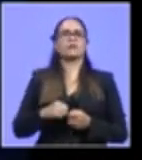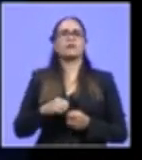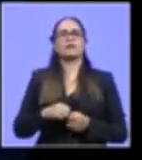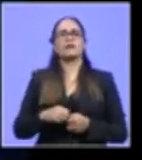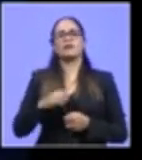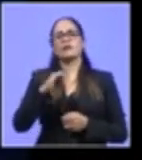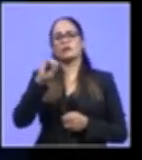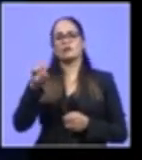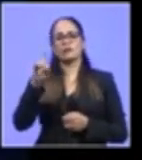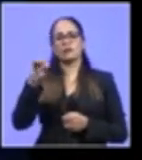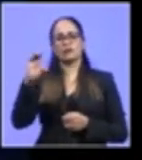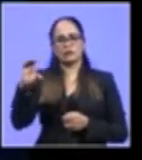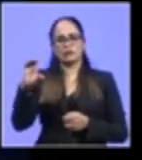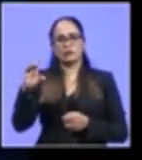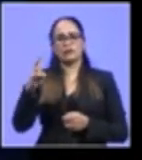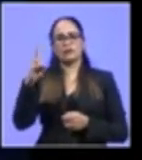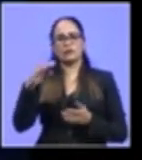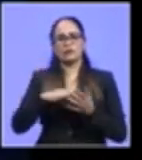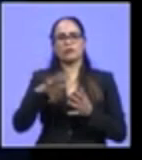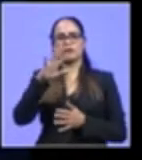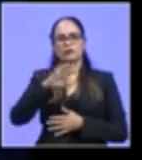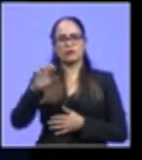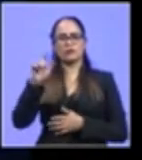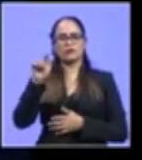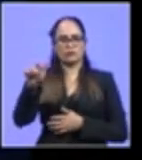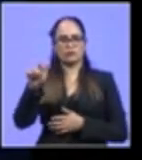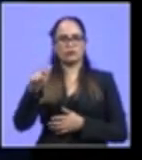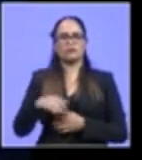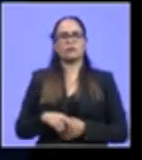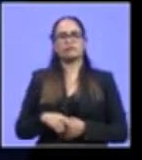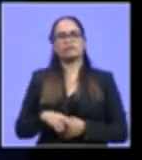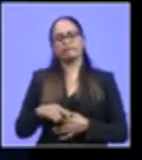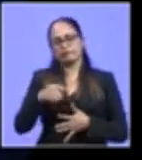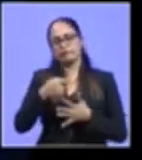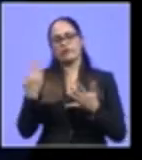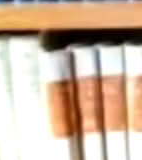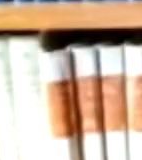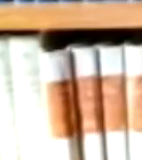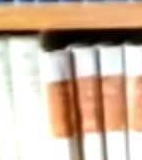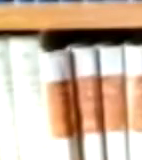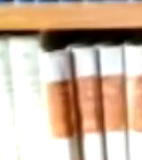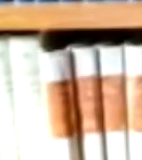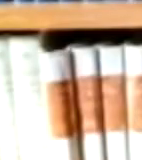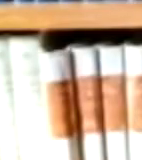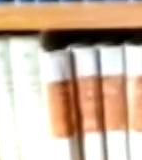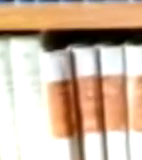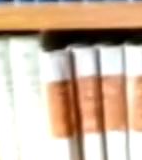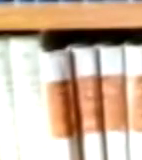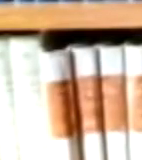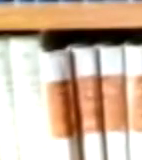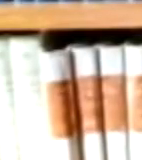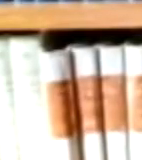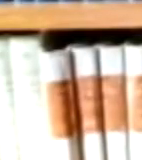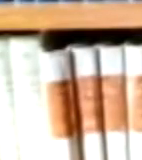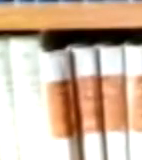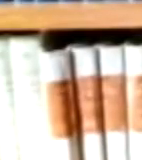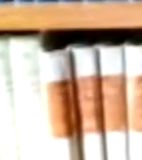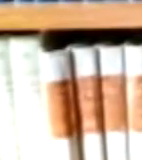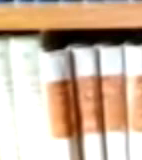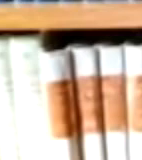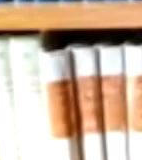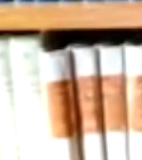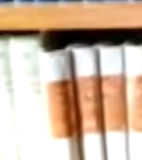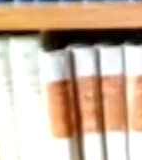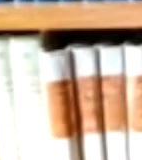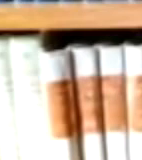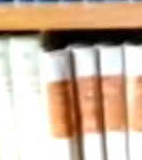margarita zavala subió a las redes sociales un vídeo donde da a conocer su postura el día de hoy se ha consumado un golpe a las